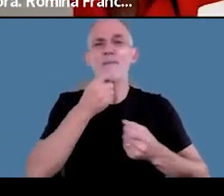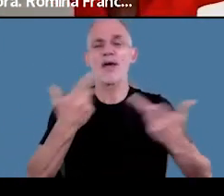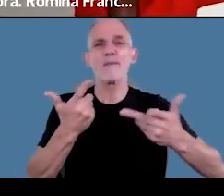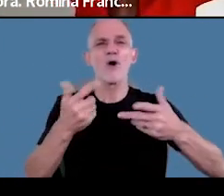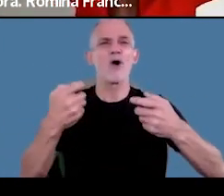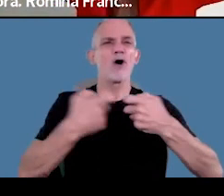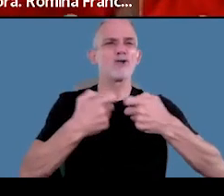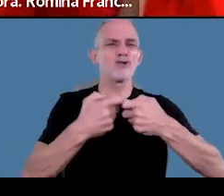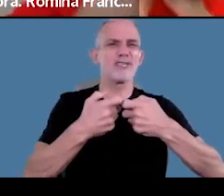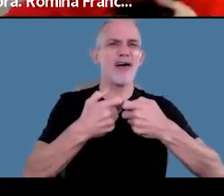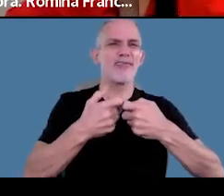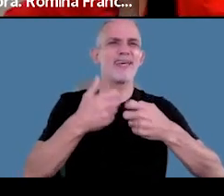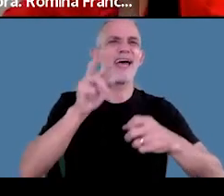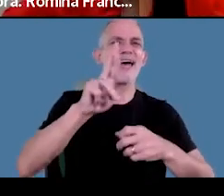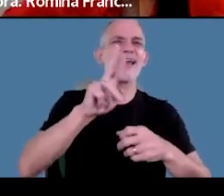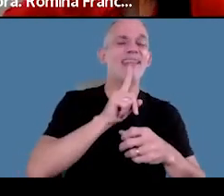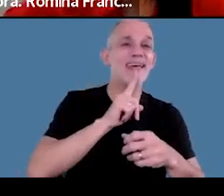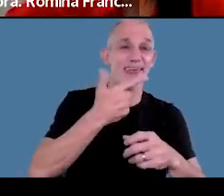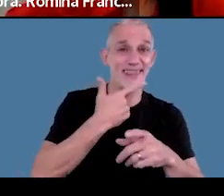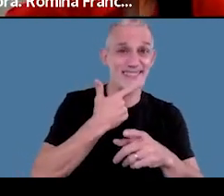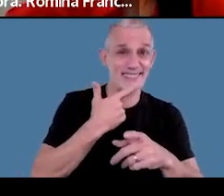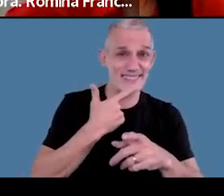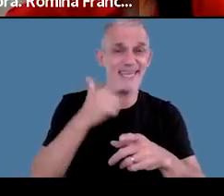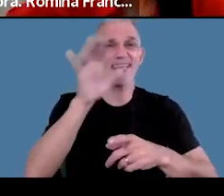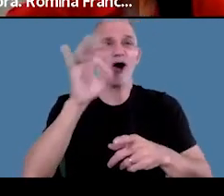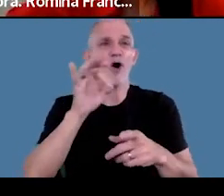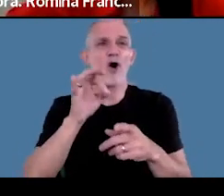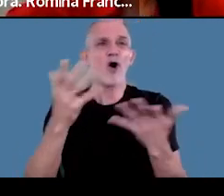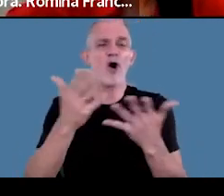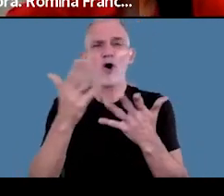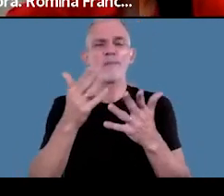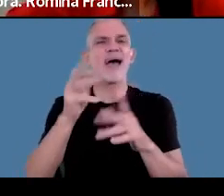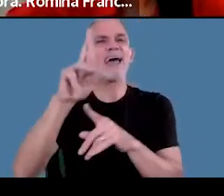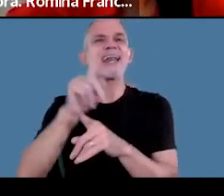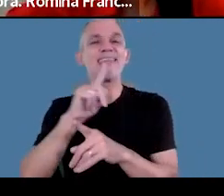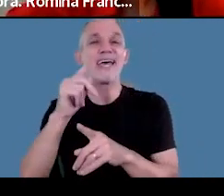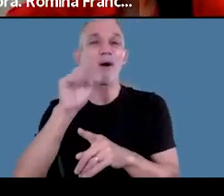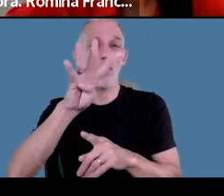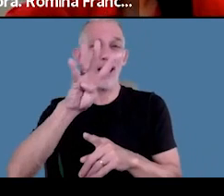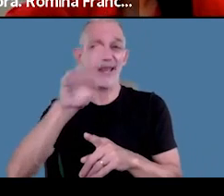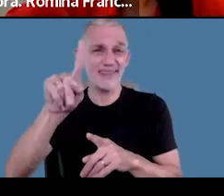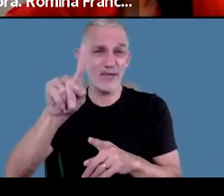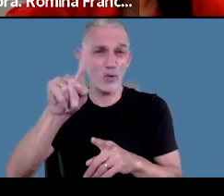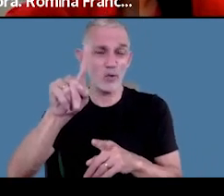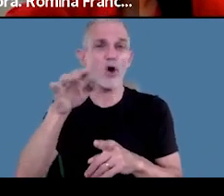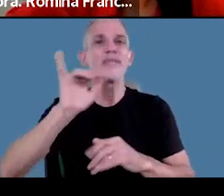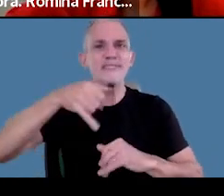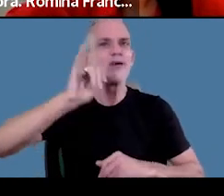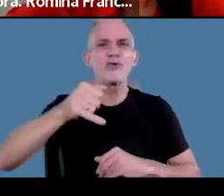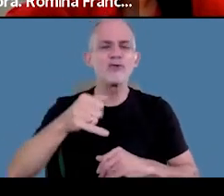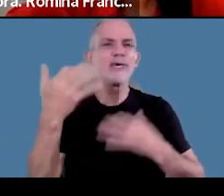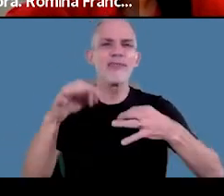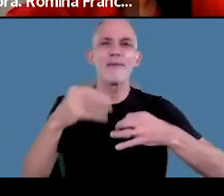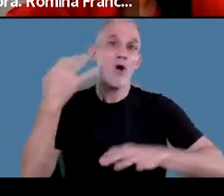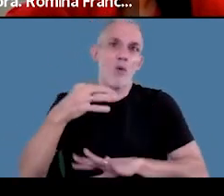sociedades la RT17, o son entes medianos de la RT41, van a tener sí o sí, están